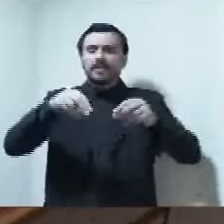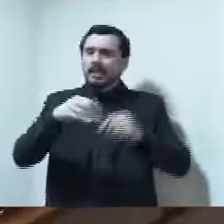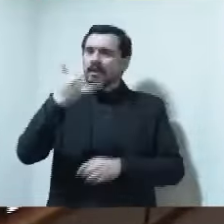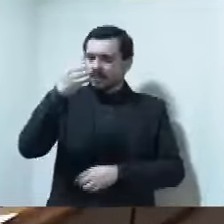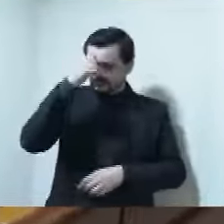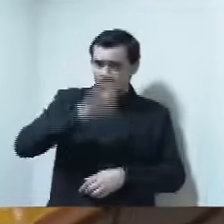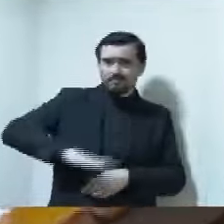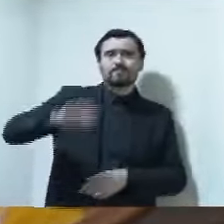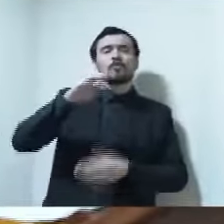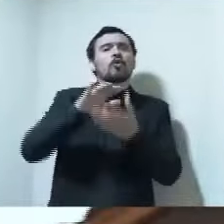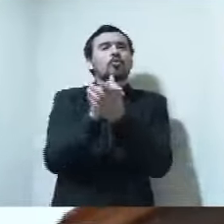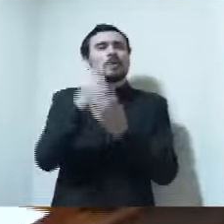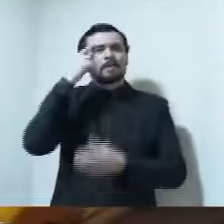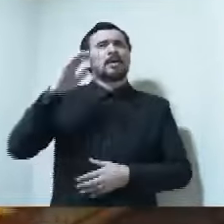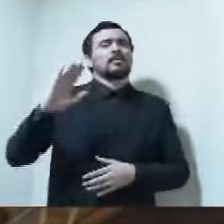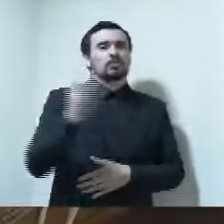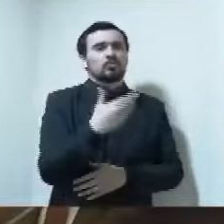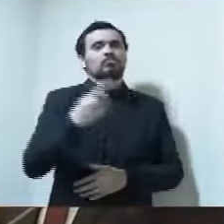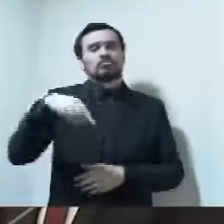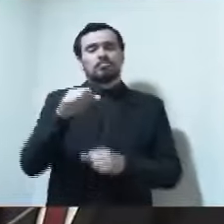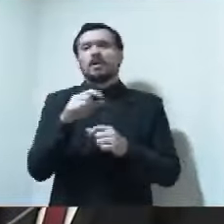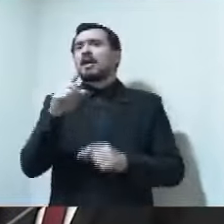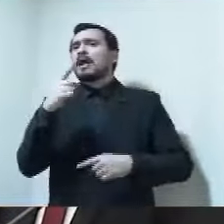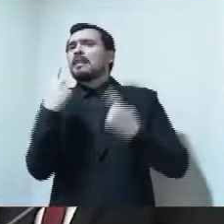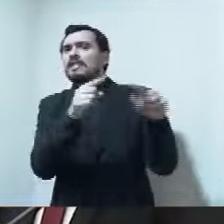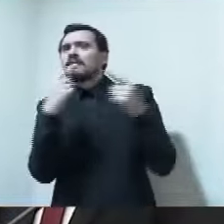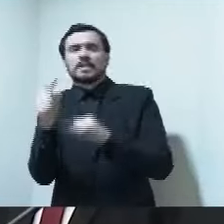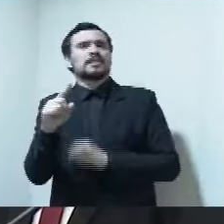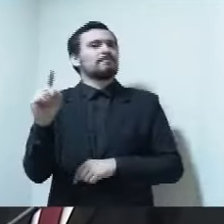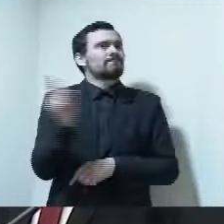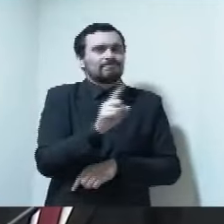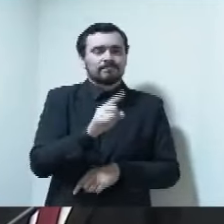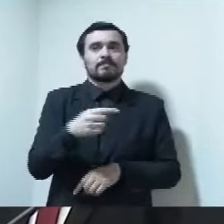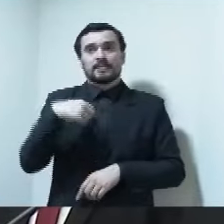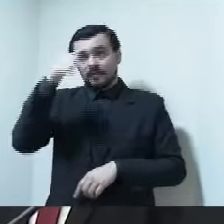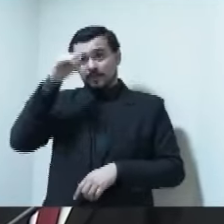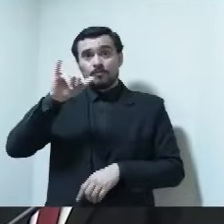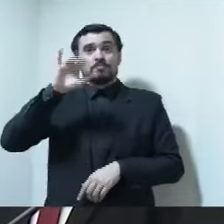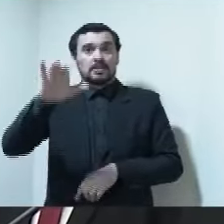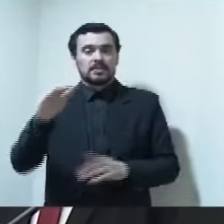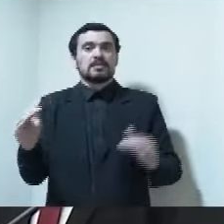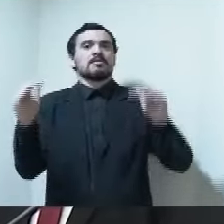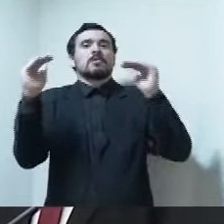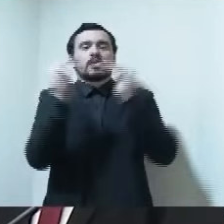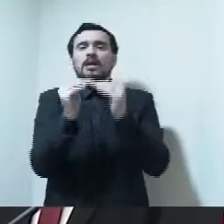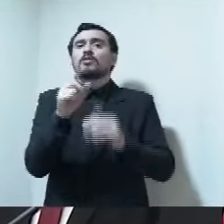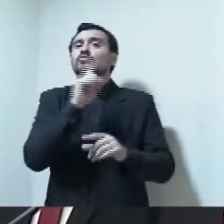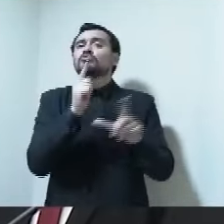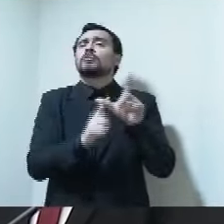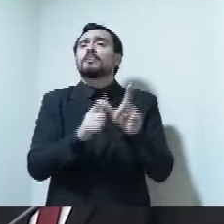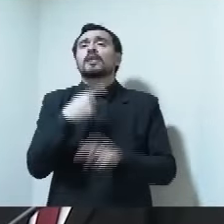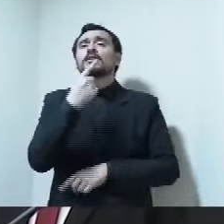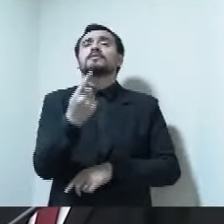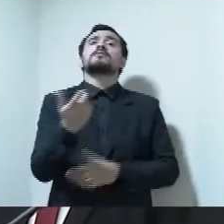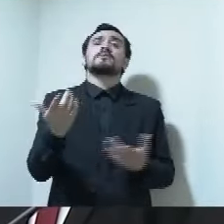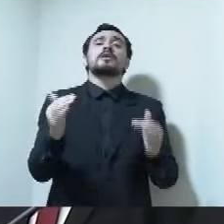oportunidades para todos los paraguayos, en la que no haya diferencia alguna. Un país en el que la igualdad no sea solamente una frase del